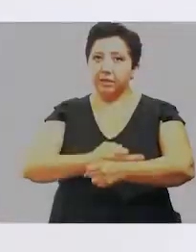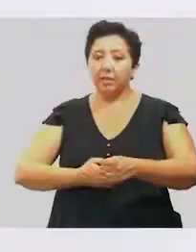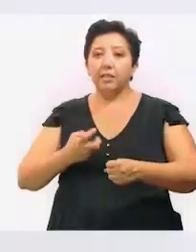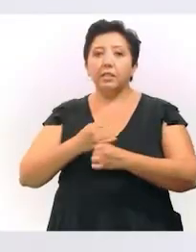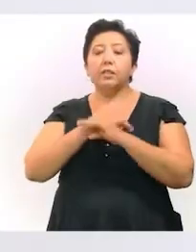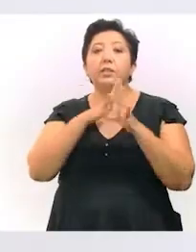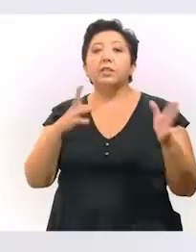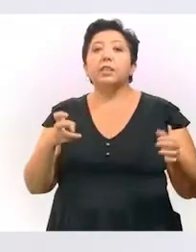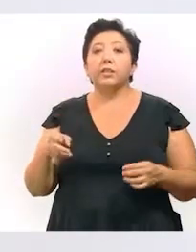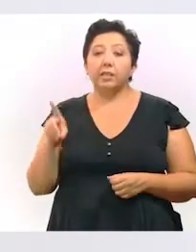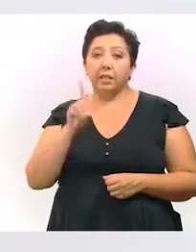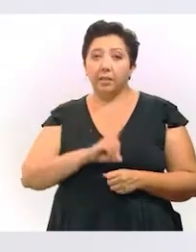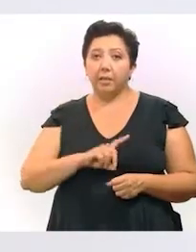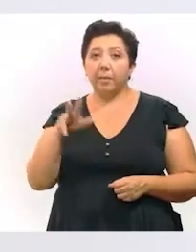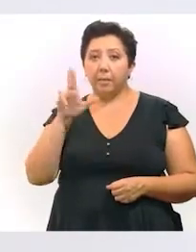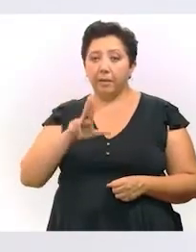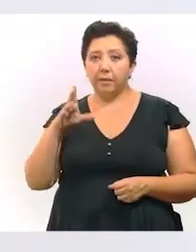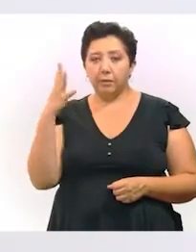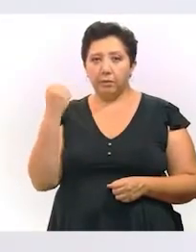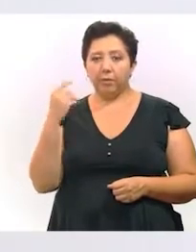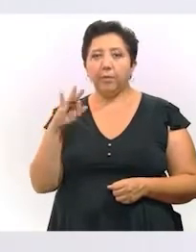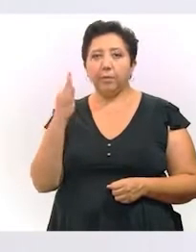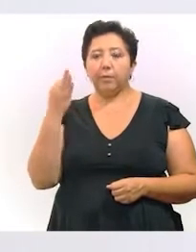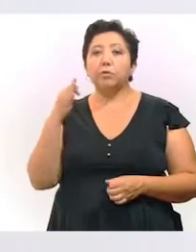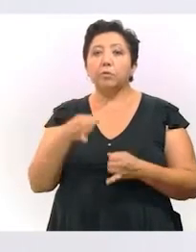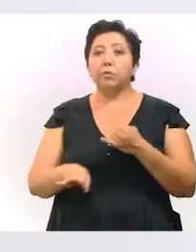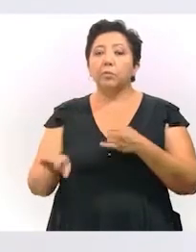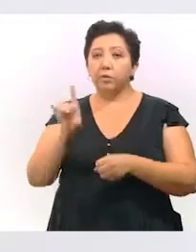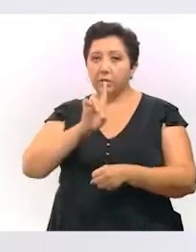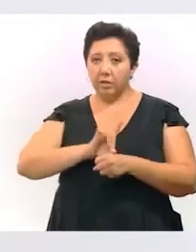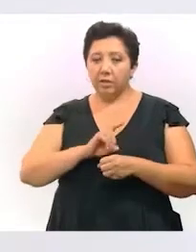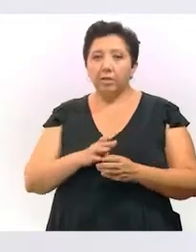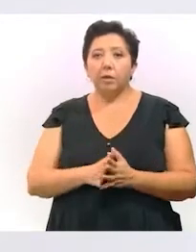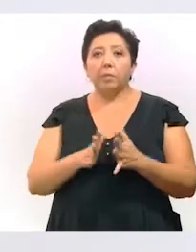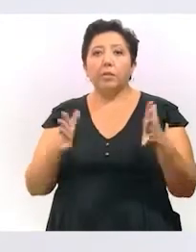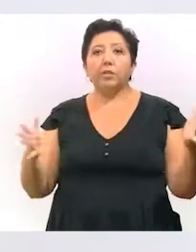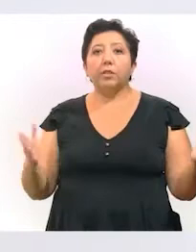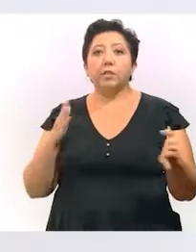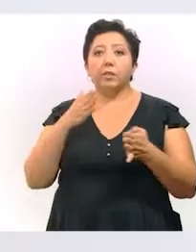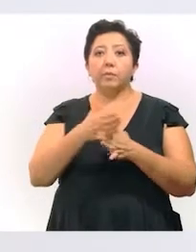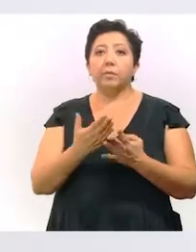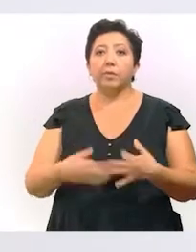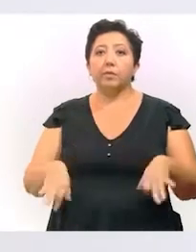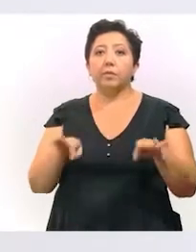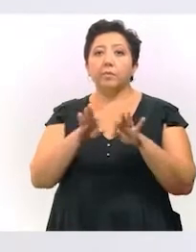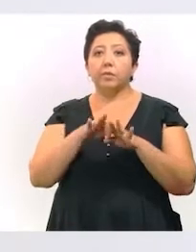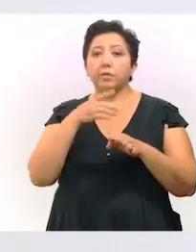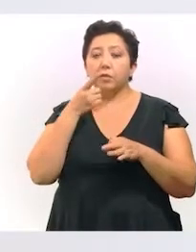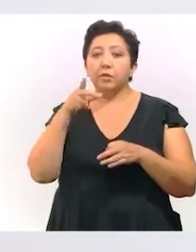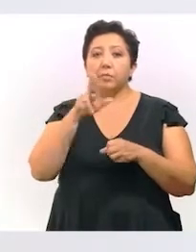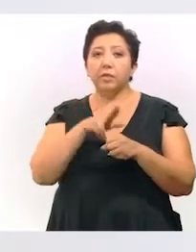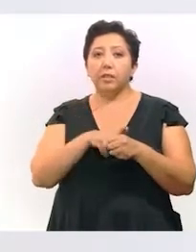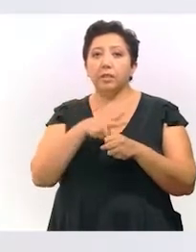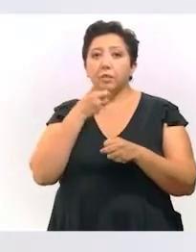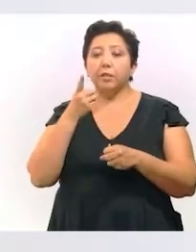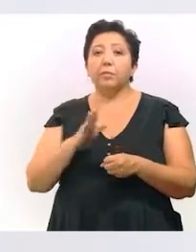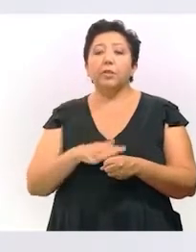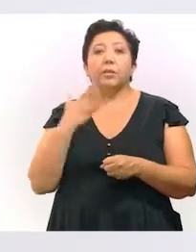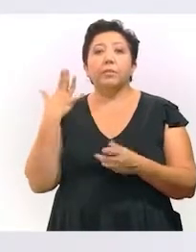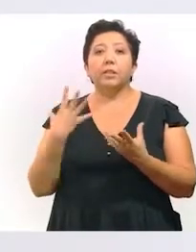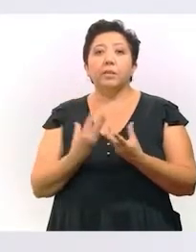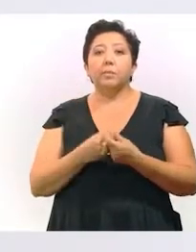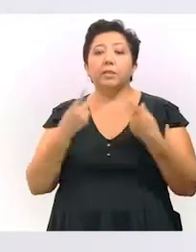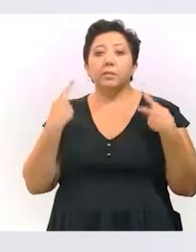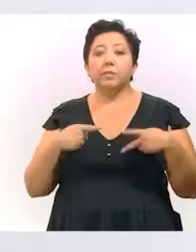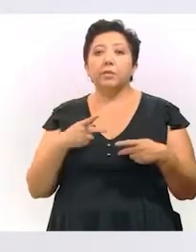Este es el parte médico de este martes 9 de febrero. En los últimos días se ha registrado un incremento importante en los ingresos hospitalarios, por lo que pedimos